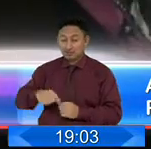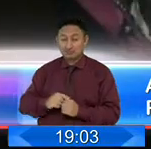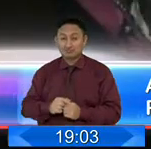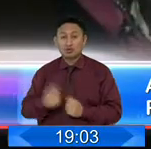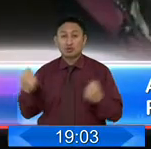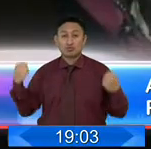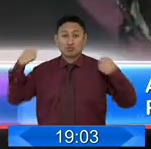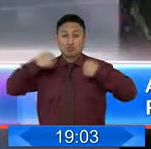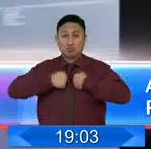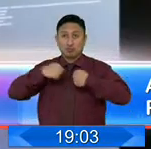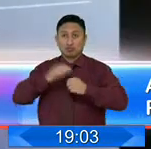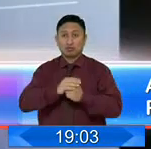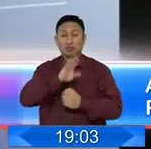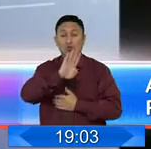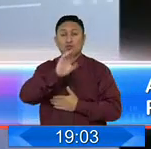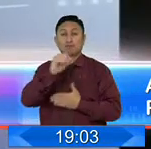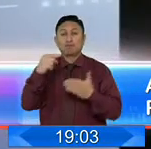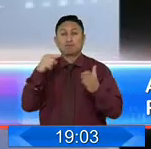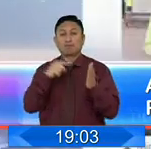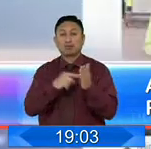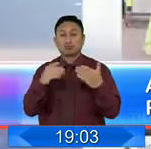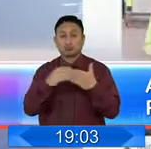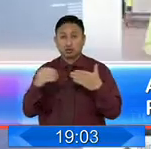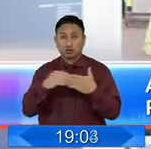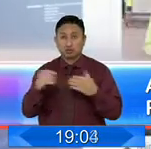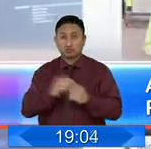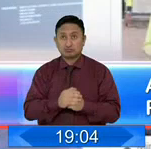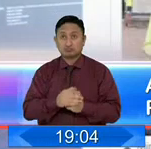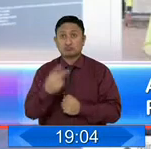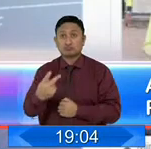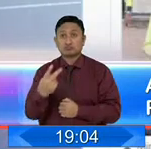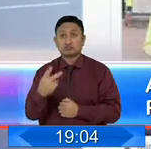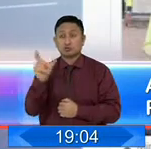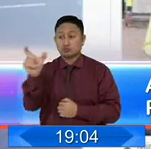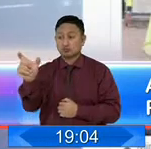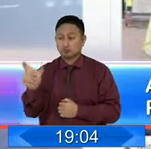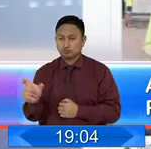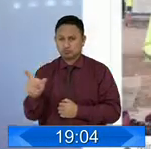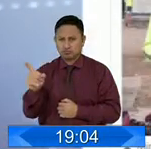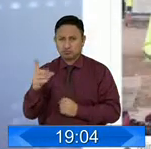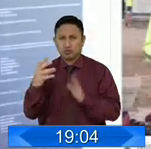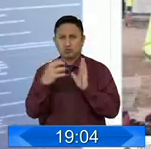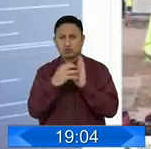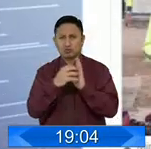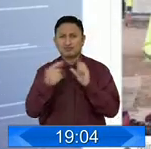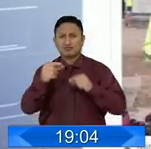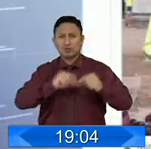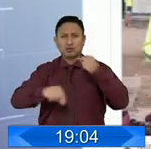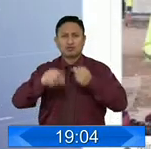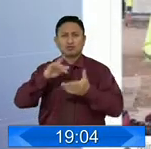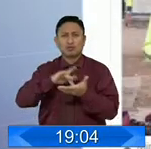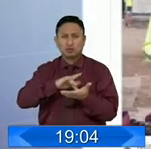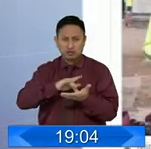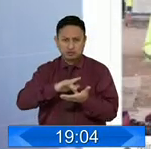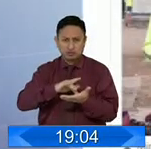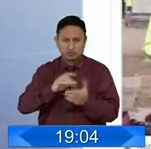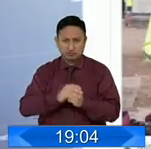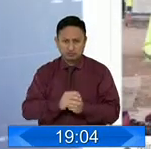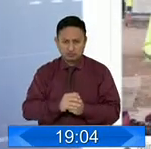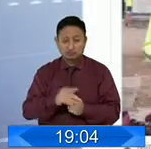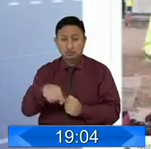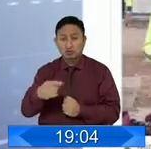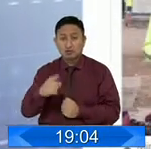contenía $40,000. Dos credenciales tenían el logotipo de un laboratorio farmacéutico, una con la foto de